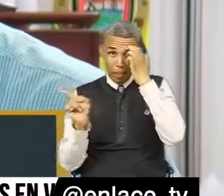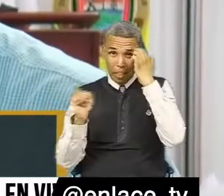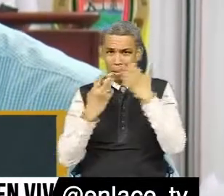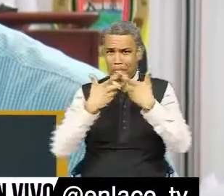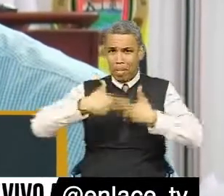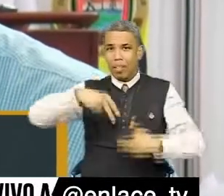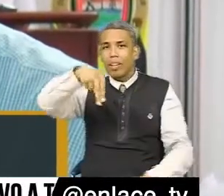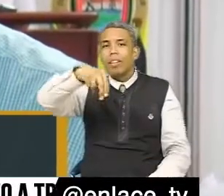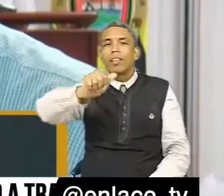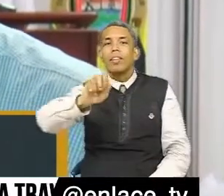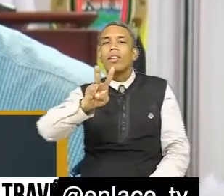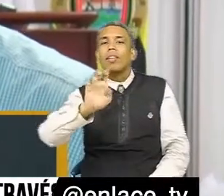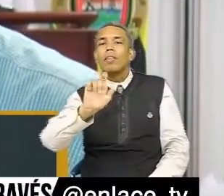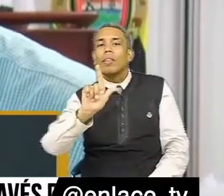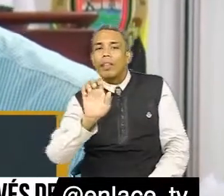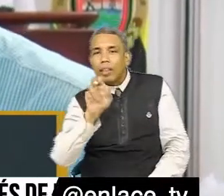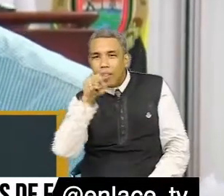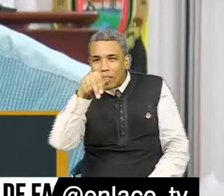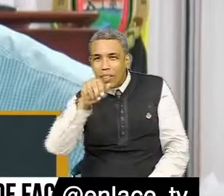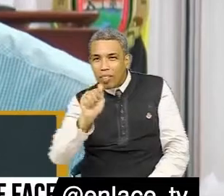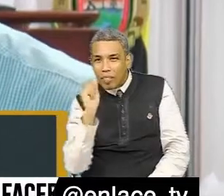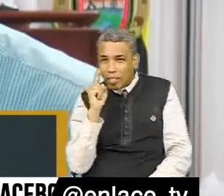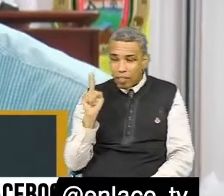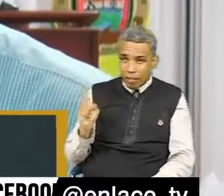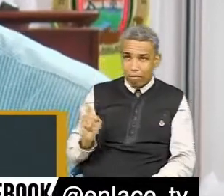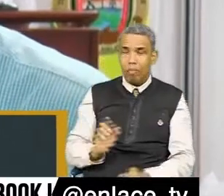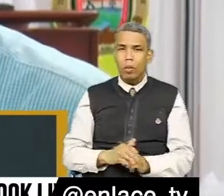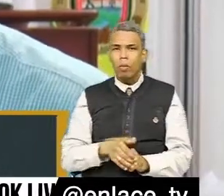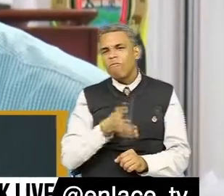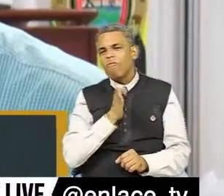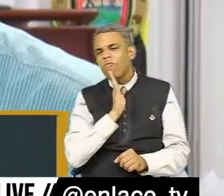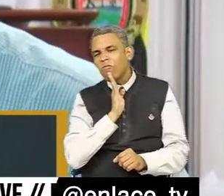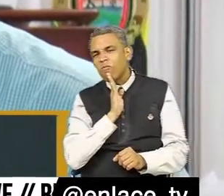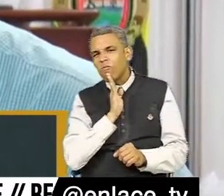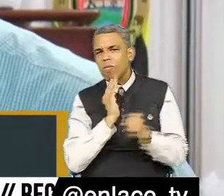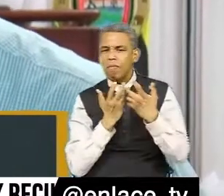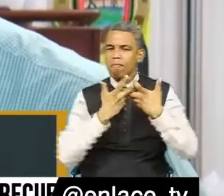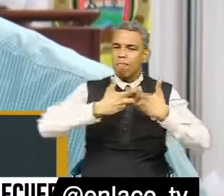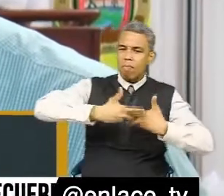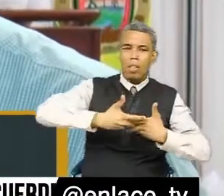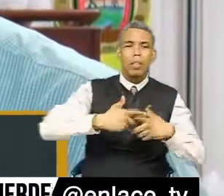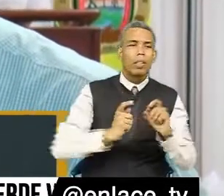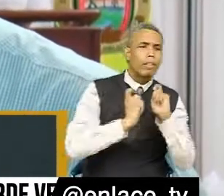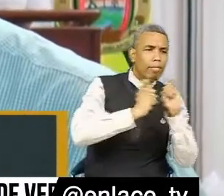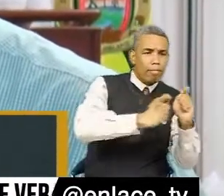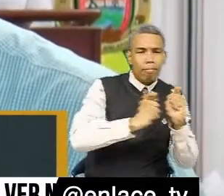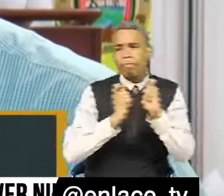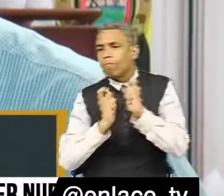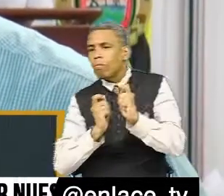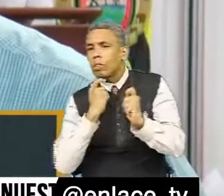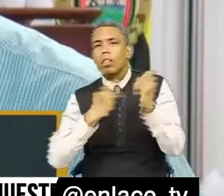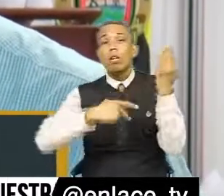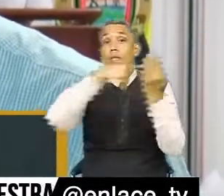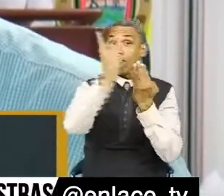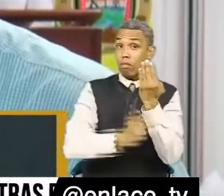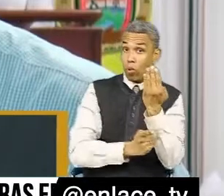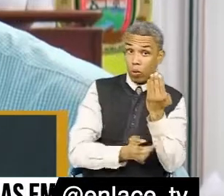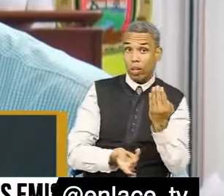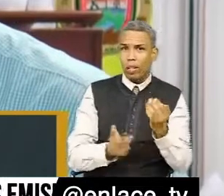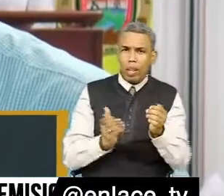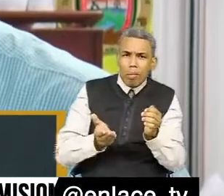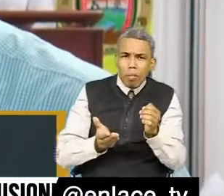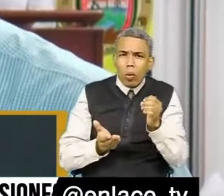se definiera por parte del gobierno nacional quien tomaría porque empresa tomaría este proyecto tan importante para